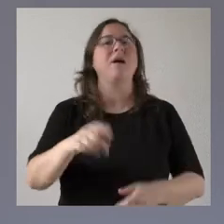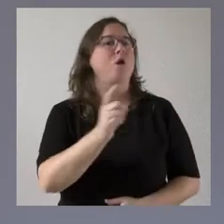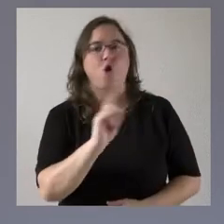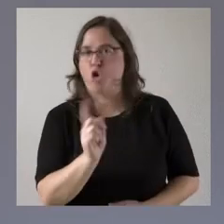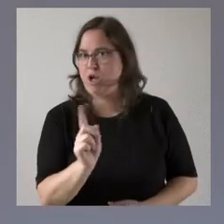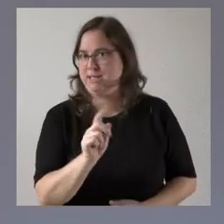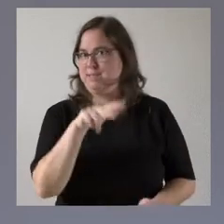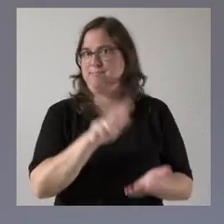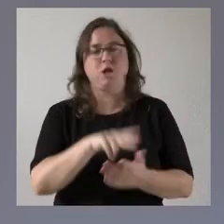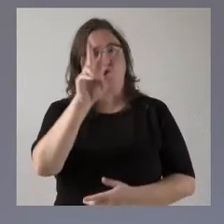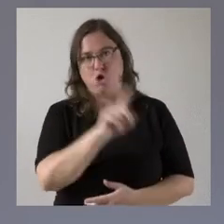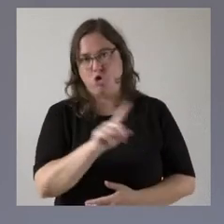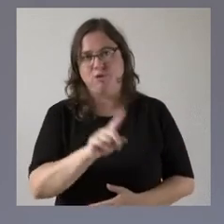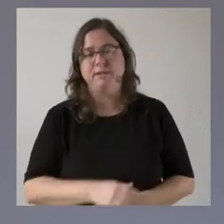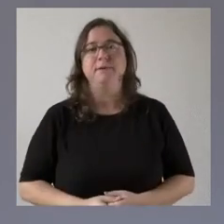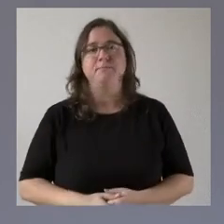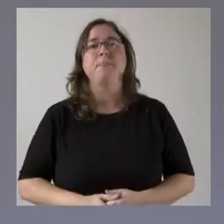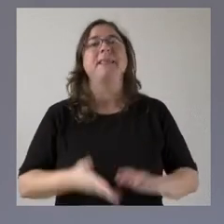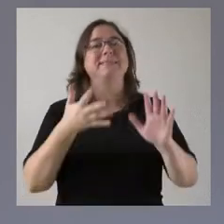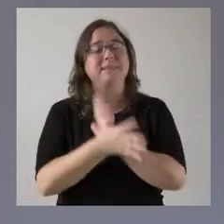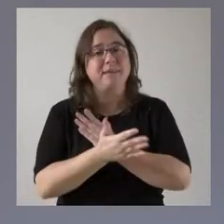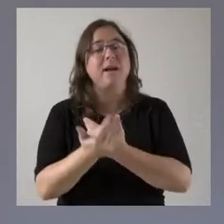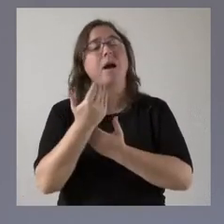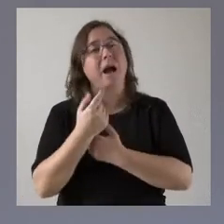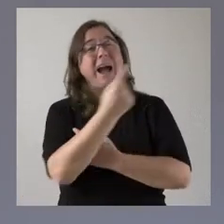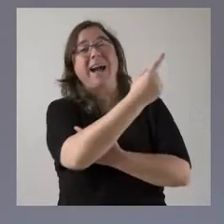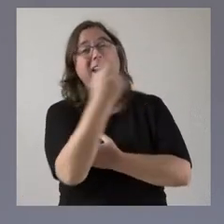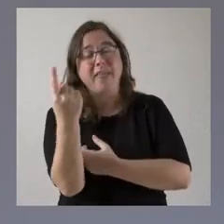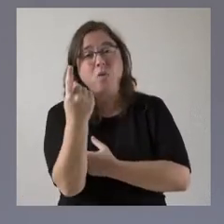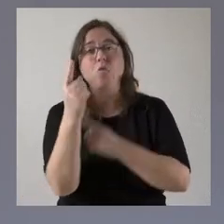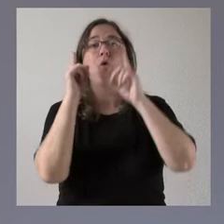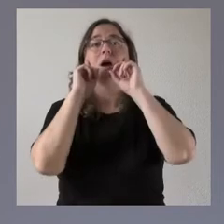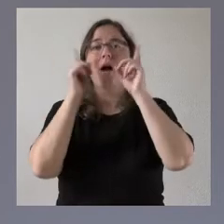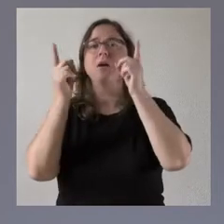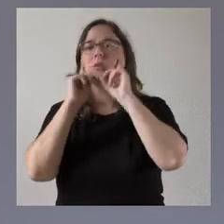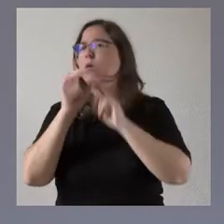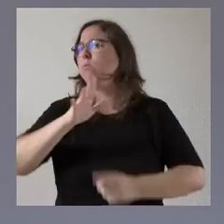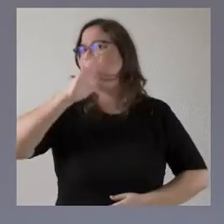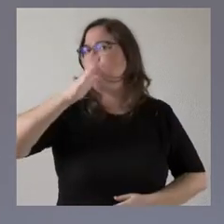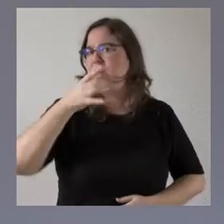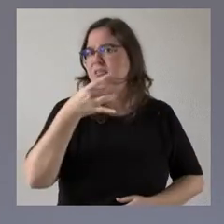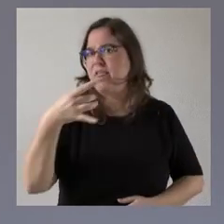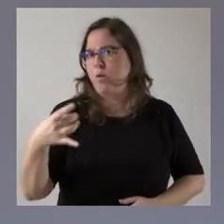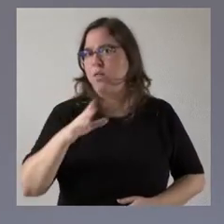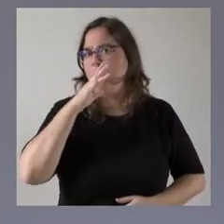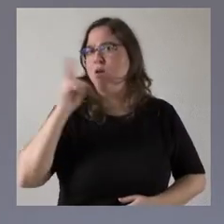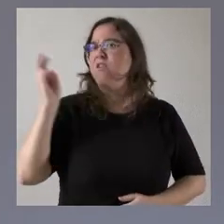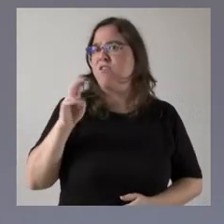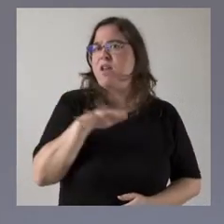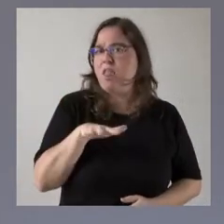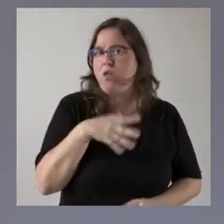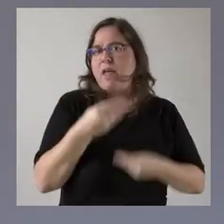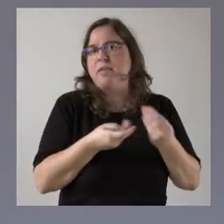cuota hipotecaria o varias cuotas se trata de analizar Por qué se está en esa situación y qué se puede hacer